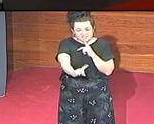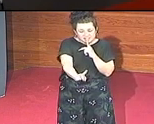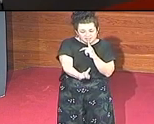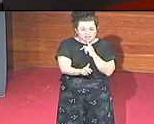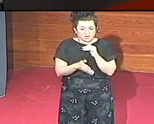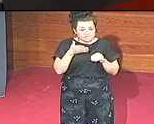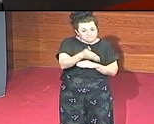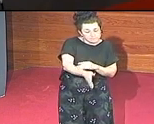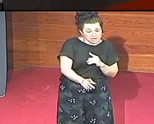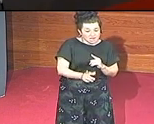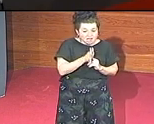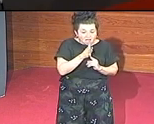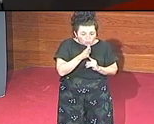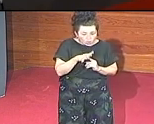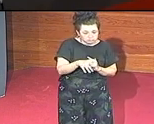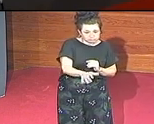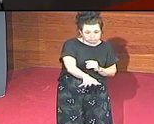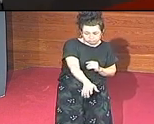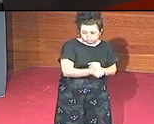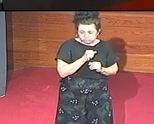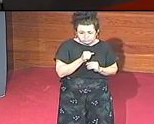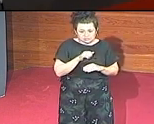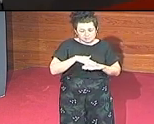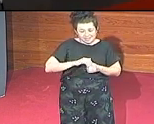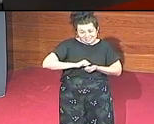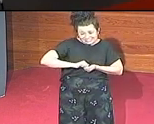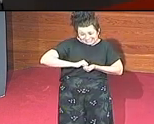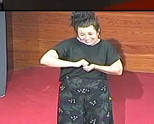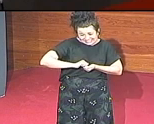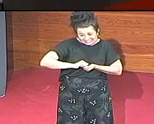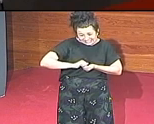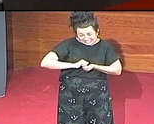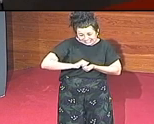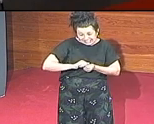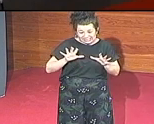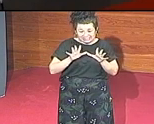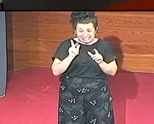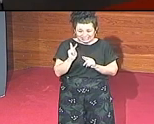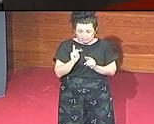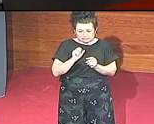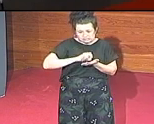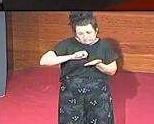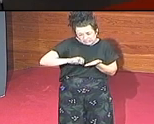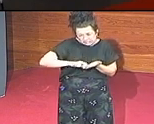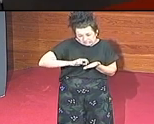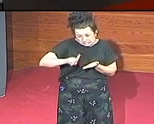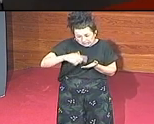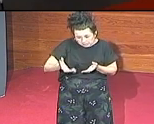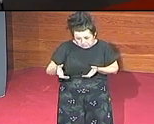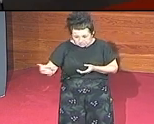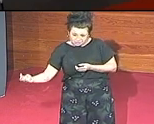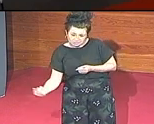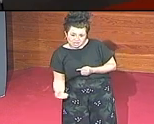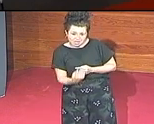bajaba hasta el centro de bilbao tenía que hacer como 10 km para lavar unas sábanas y luego subir con el caldero en la cabeza